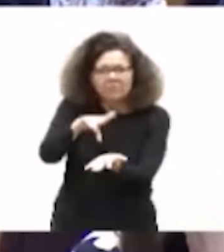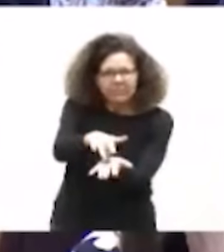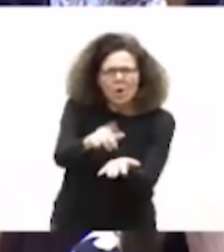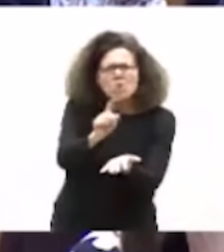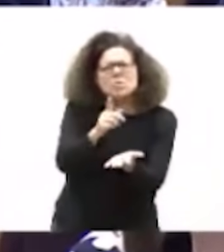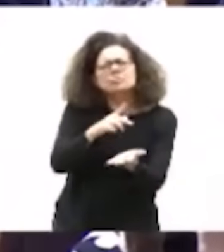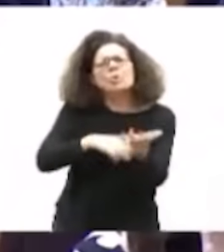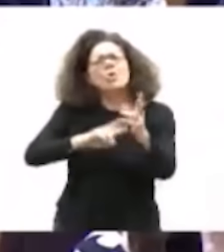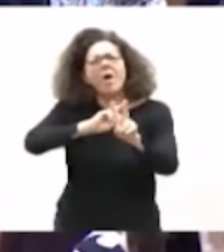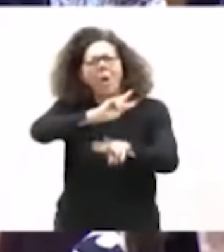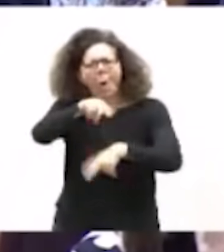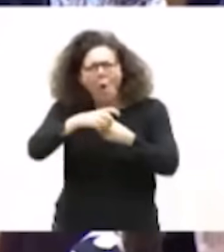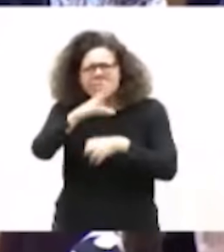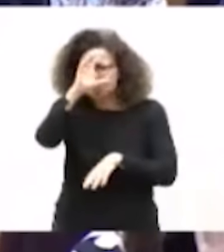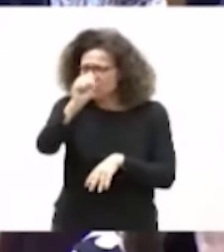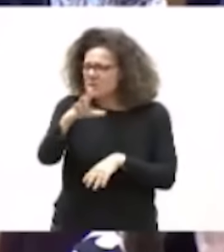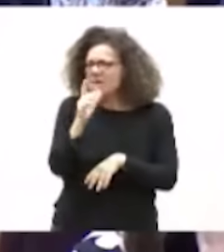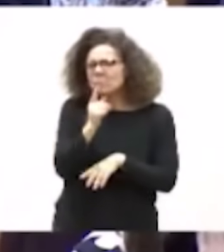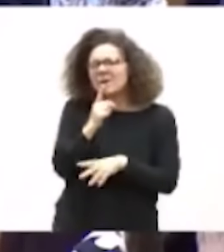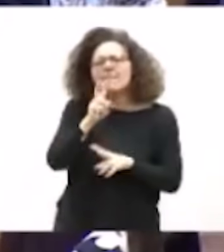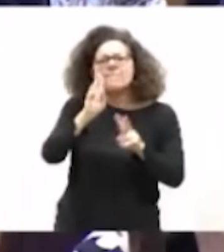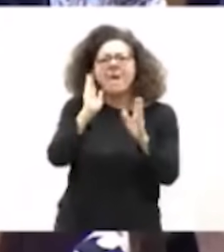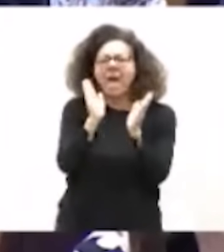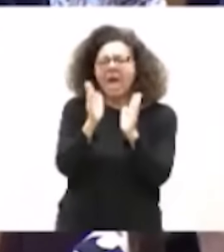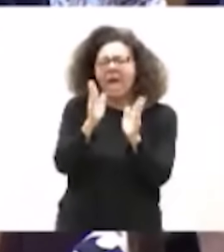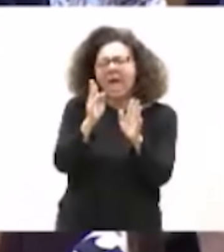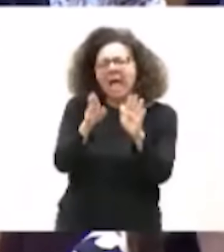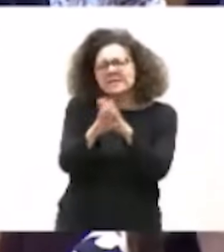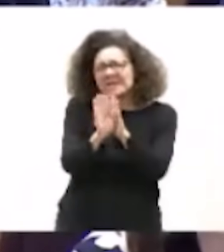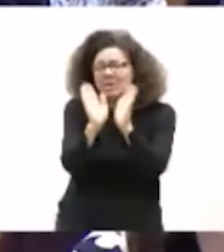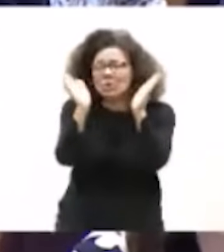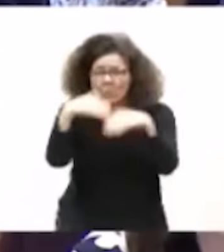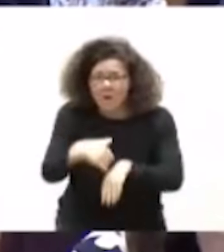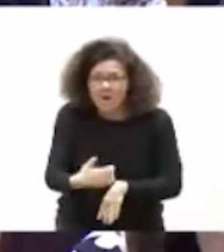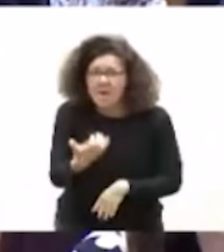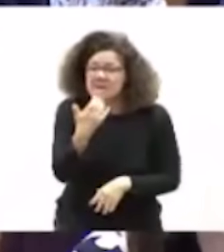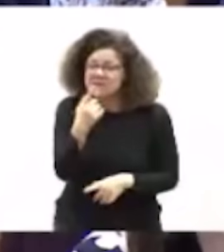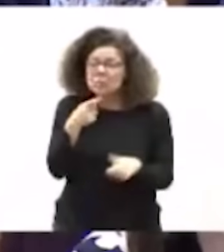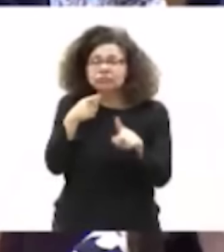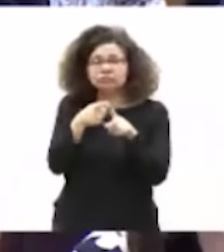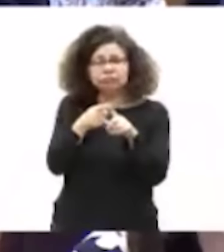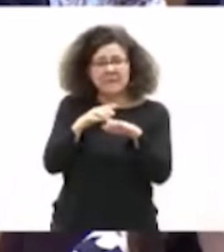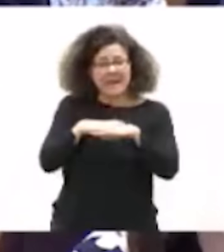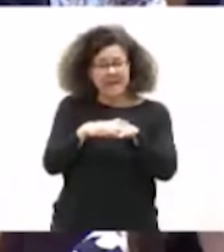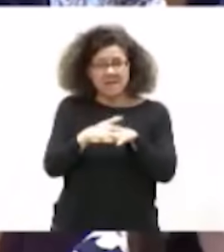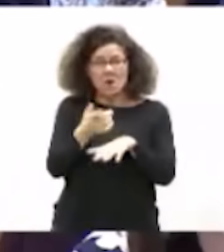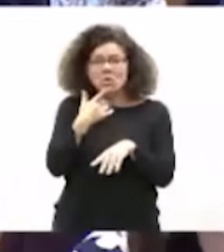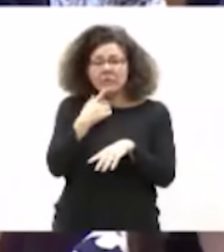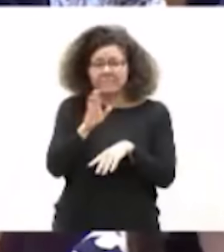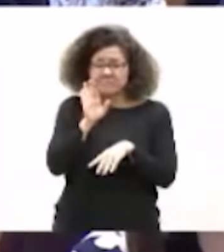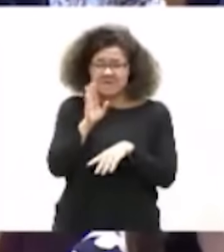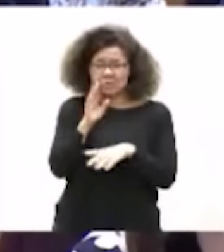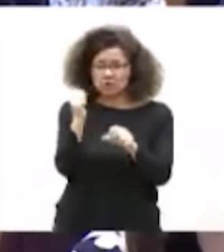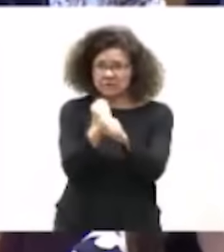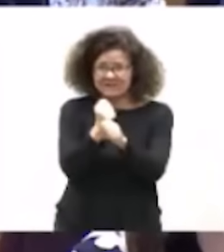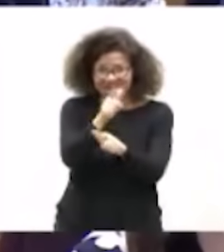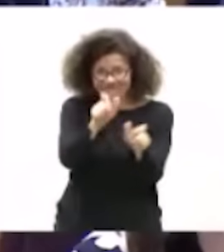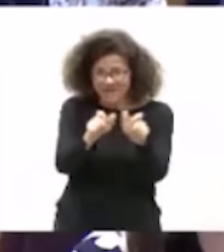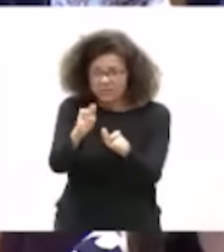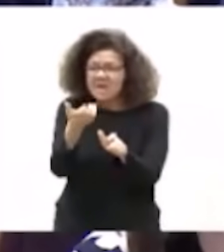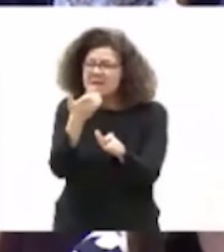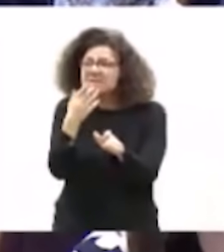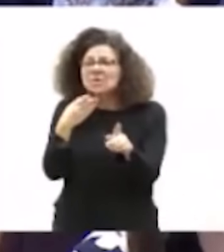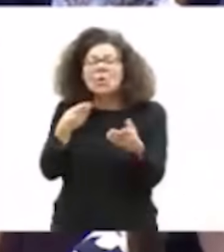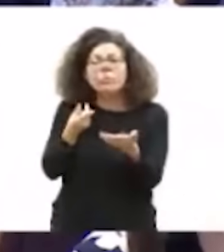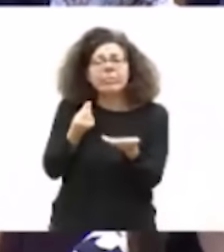Atocha, es por falta de mantenimiento. Y si lo hemos dicho, si no se invierte en la red, no lo hemos dicho nosotros, lo dicen los propios trabajadores, si no se invierte en el